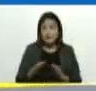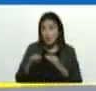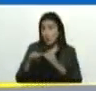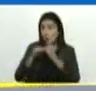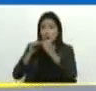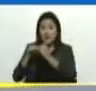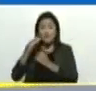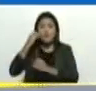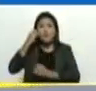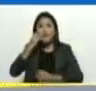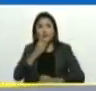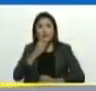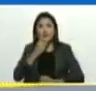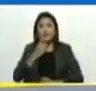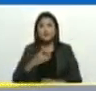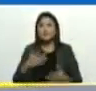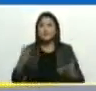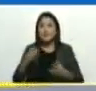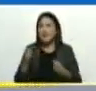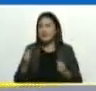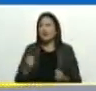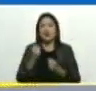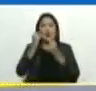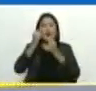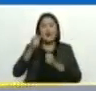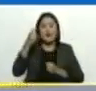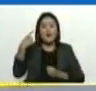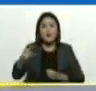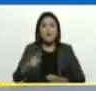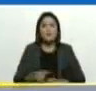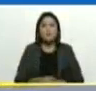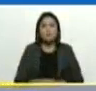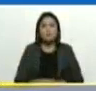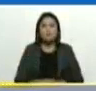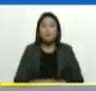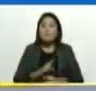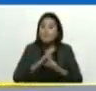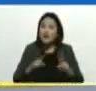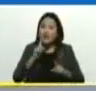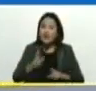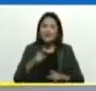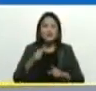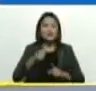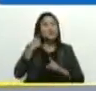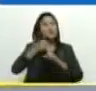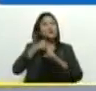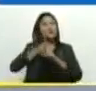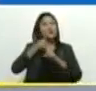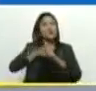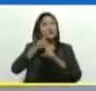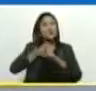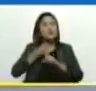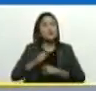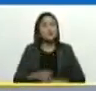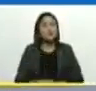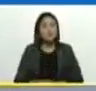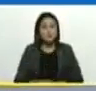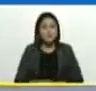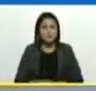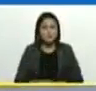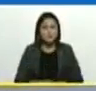de que la victoria existe mientras se luche estaba en el diario de